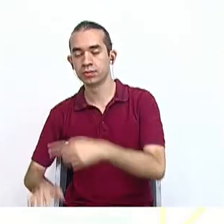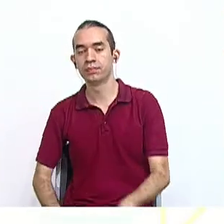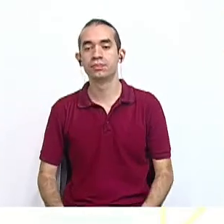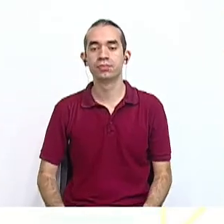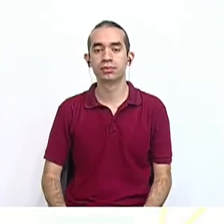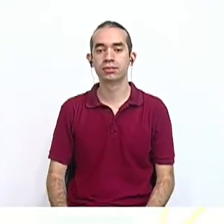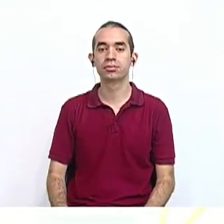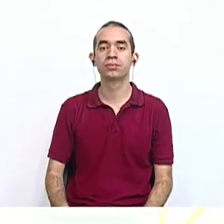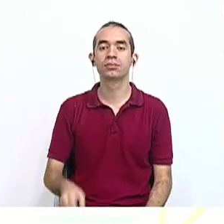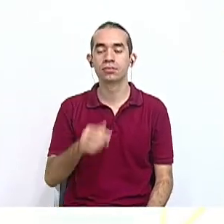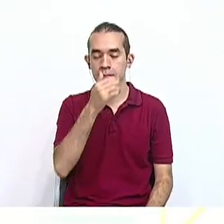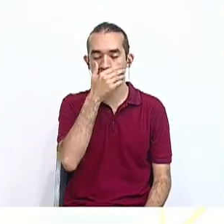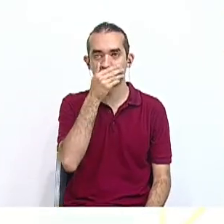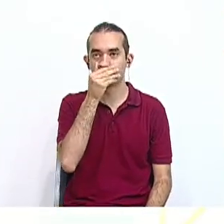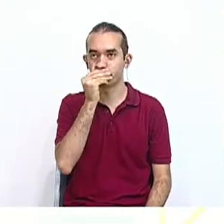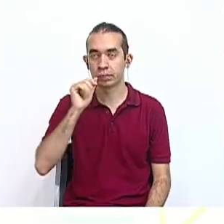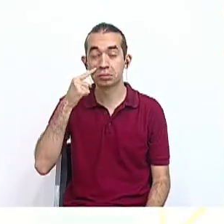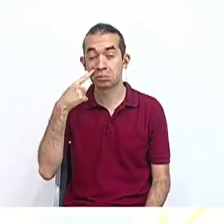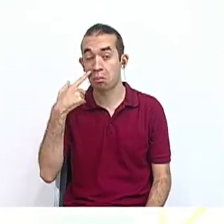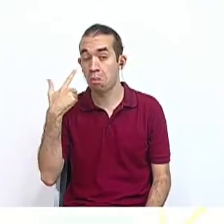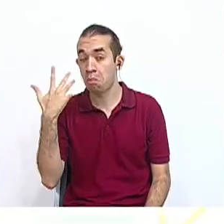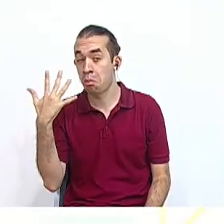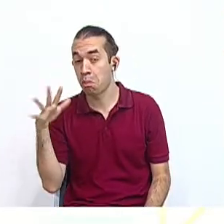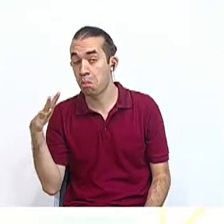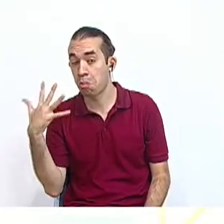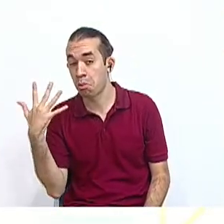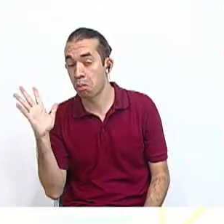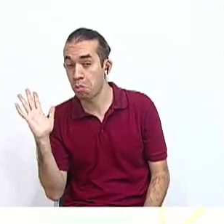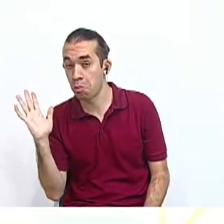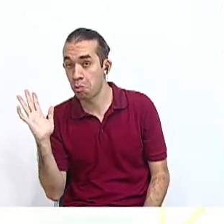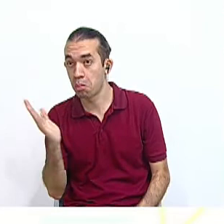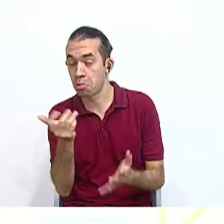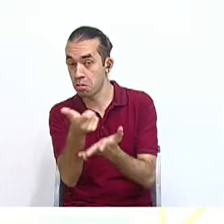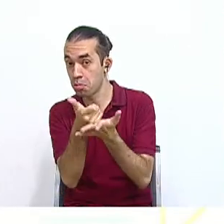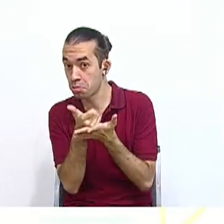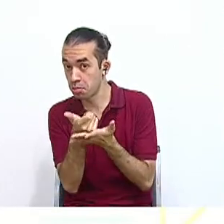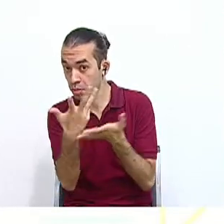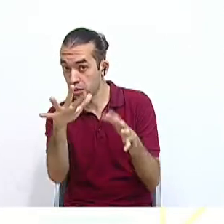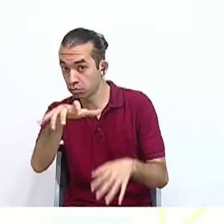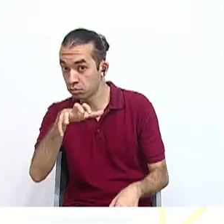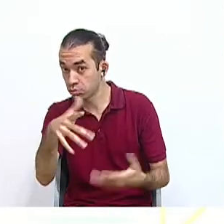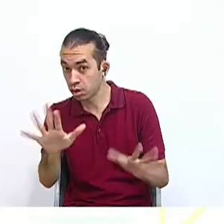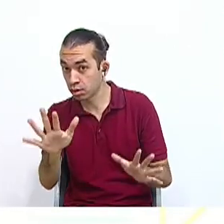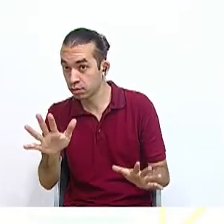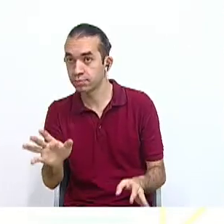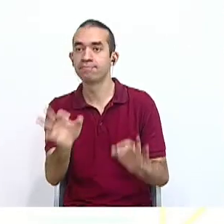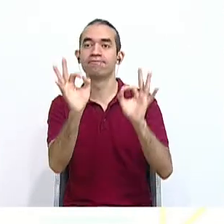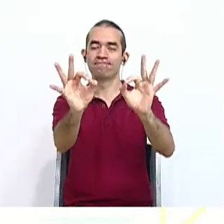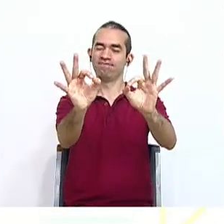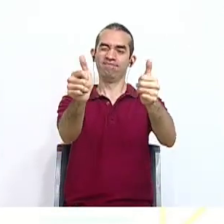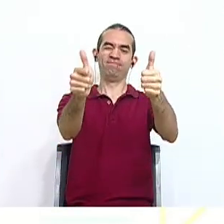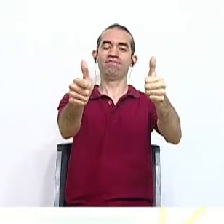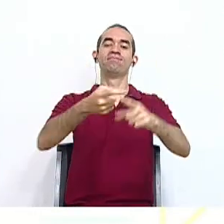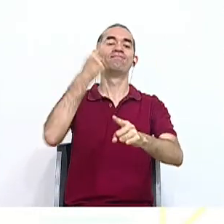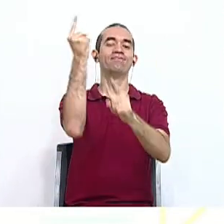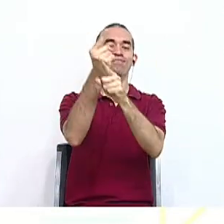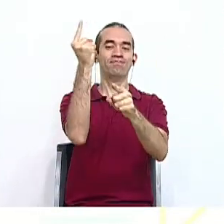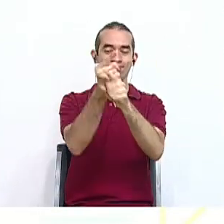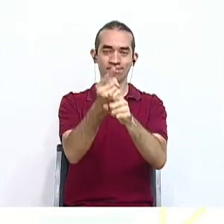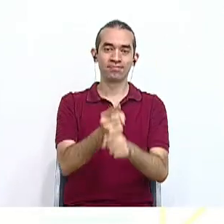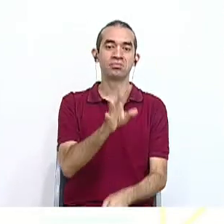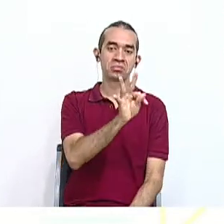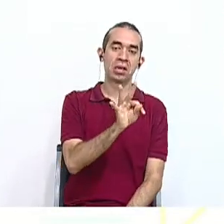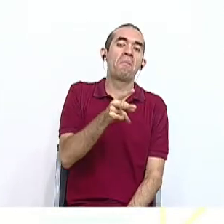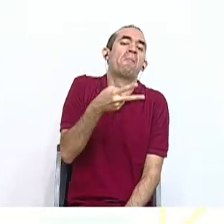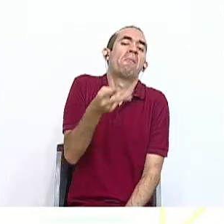1,025. ¿Y cuánto nos da aproximadamente t? Ayúdenme. ¿Ya lo hicieron? Muy bien, correcto. T